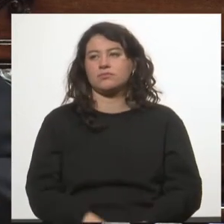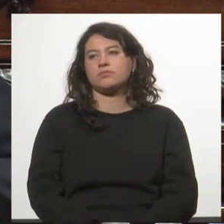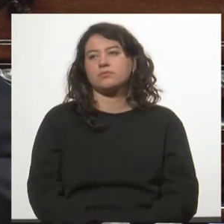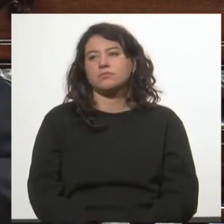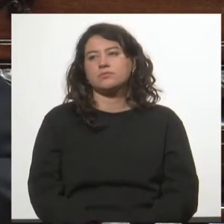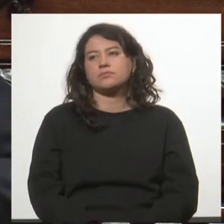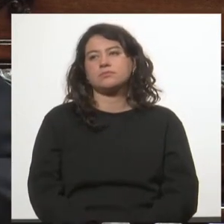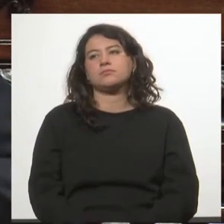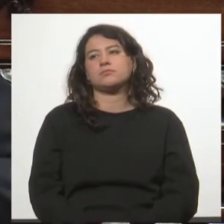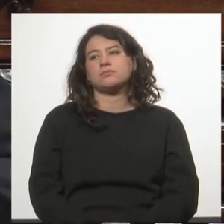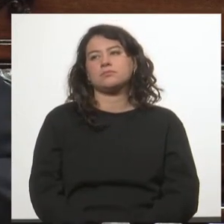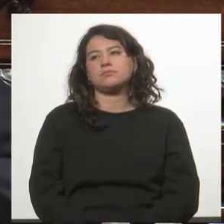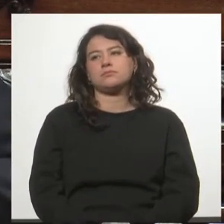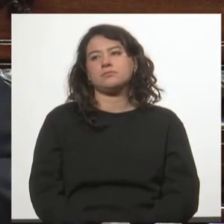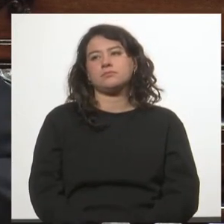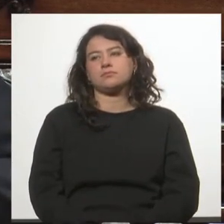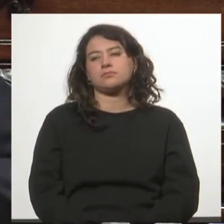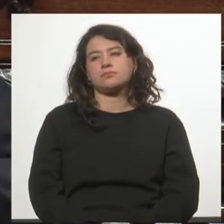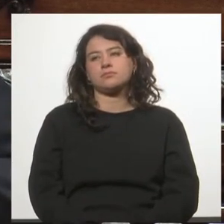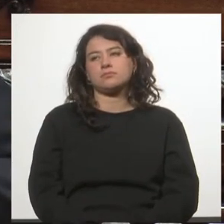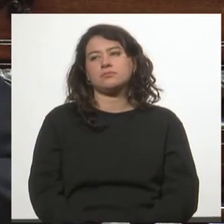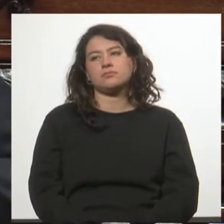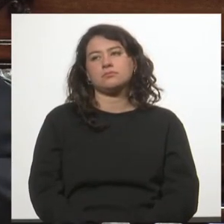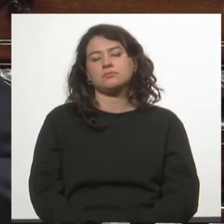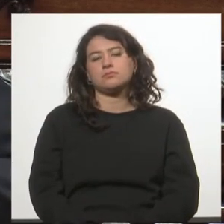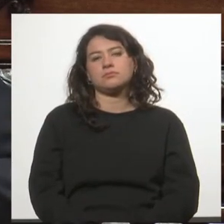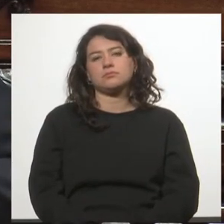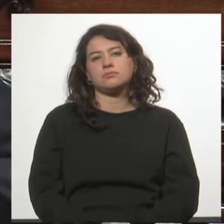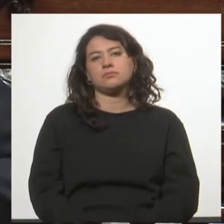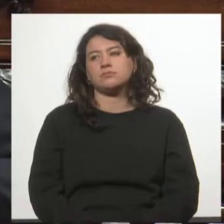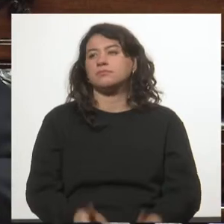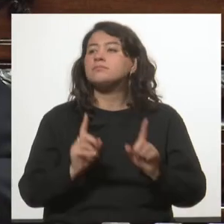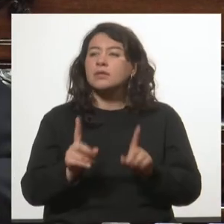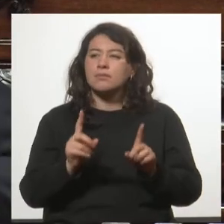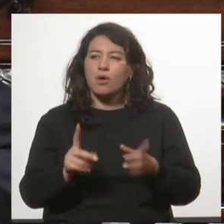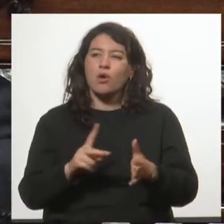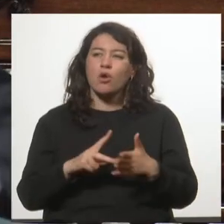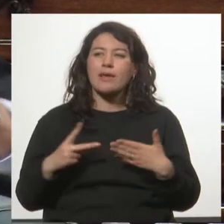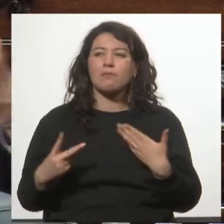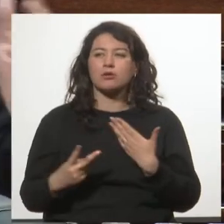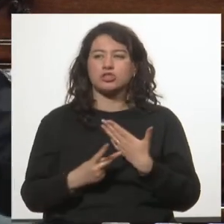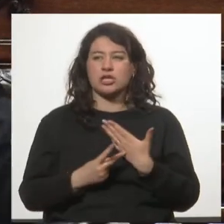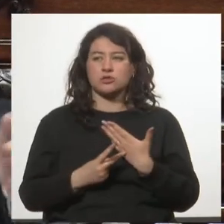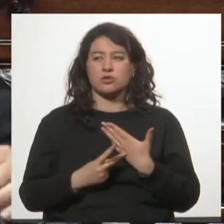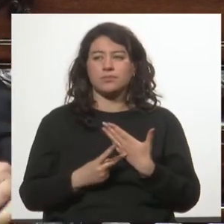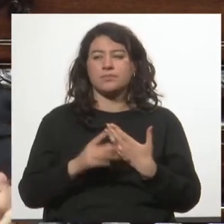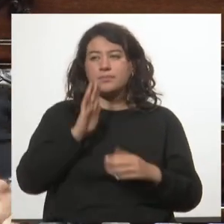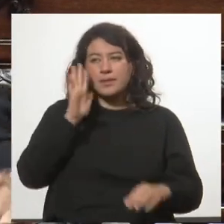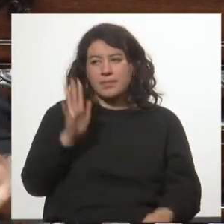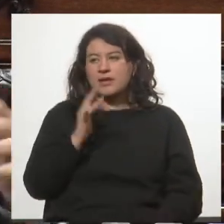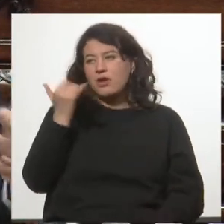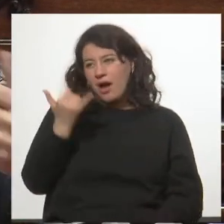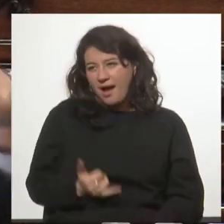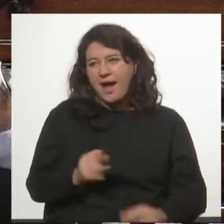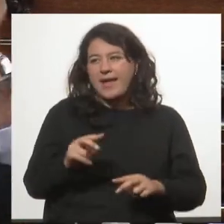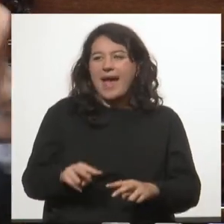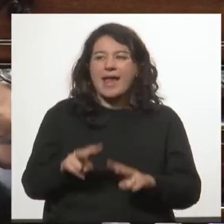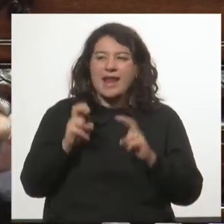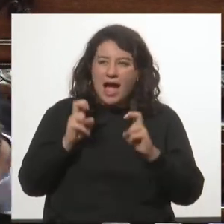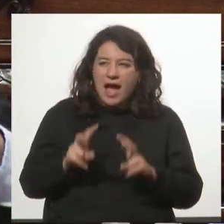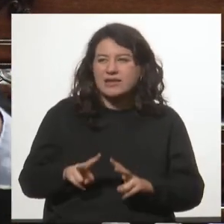lo hicimos dar en el proyecto me imagino que hubo un análisis un